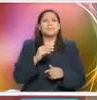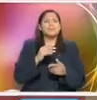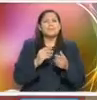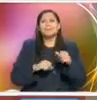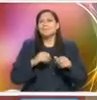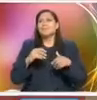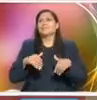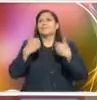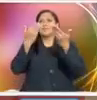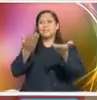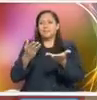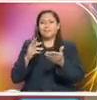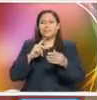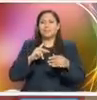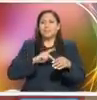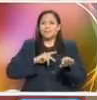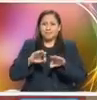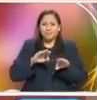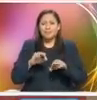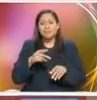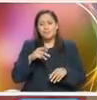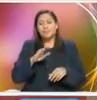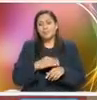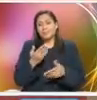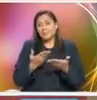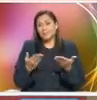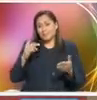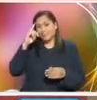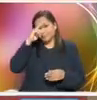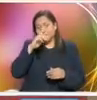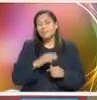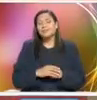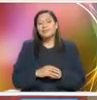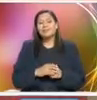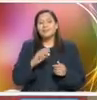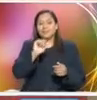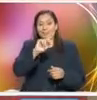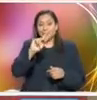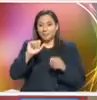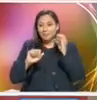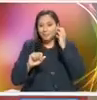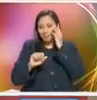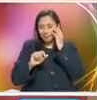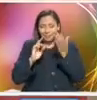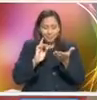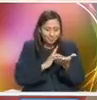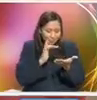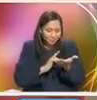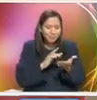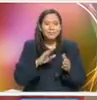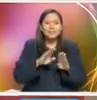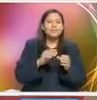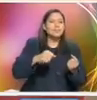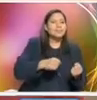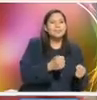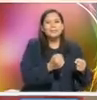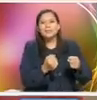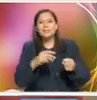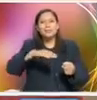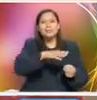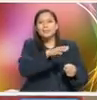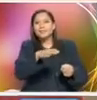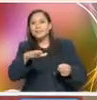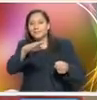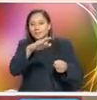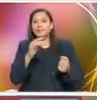México tan compleja en estos días. Y platicábamos de aplicaciones para encontrar mejores rutas para conducir, mejores rutas